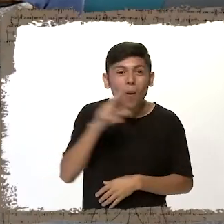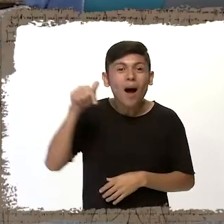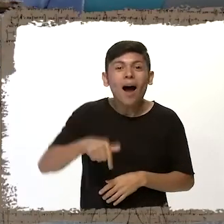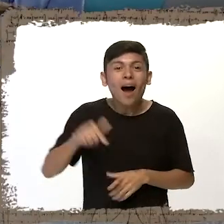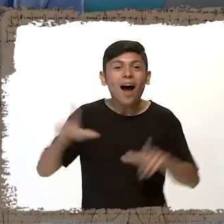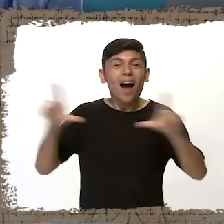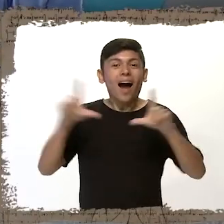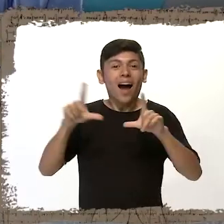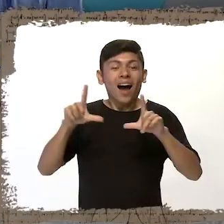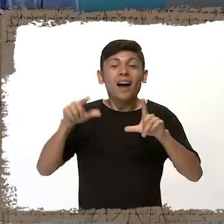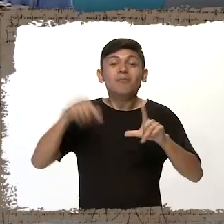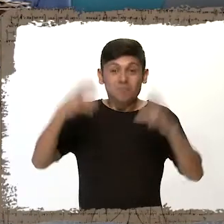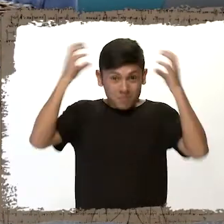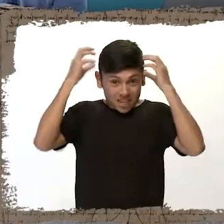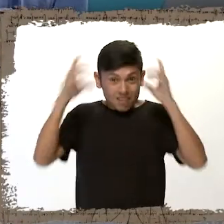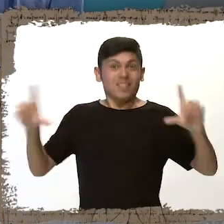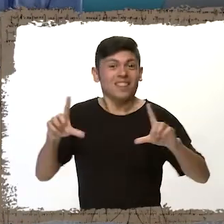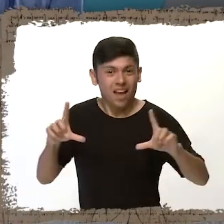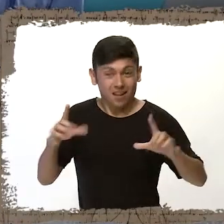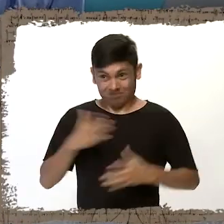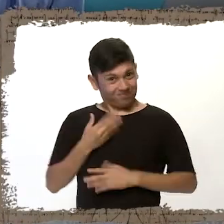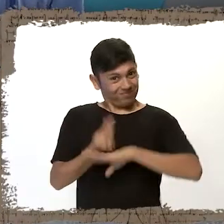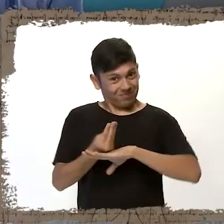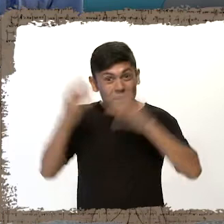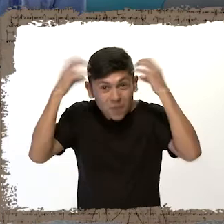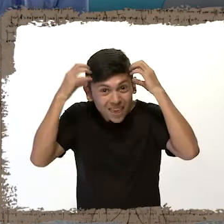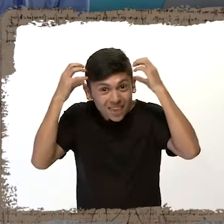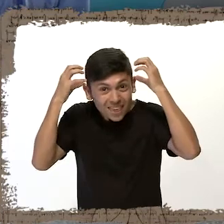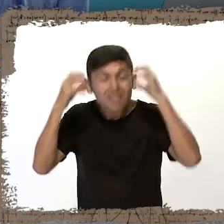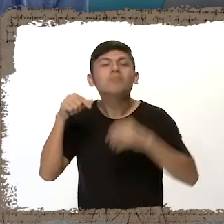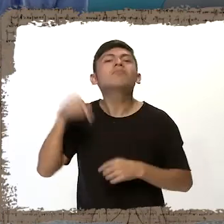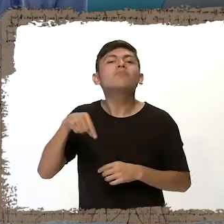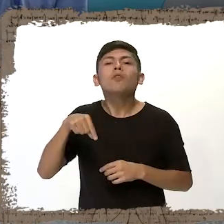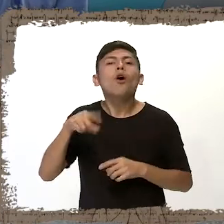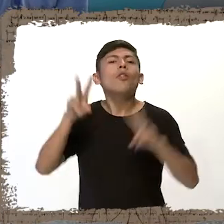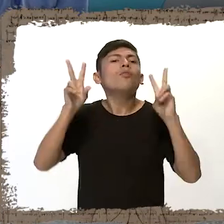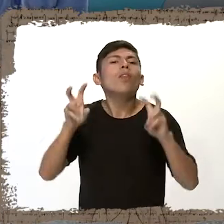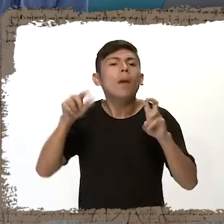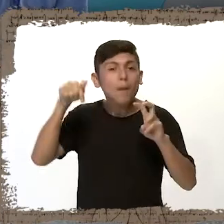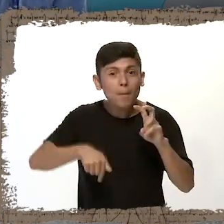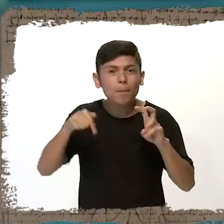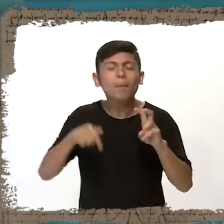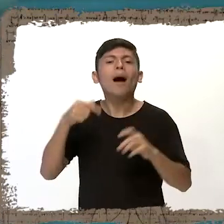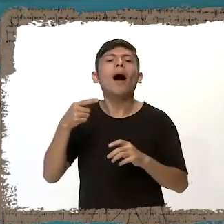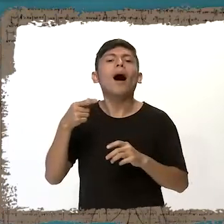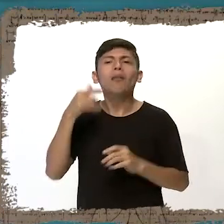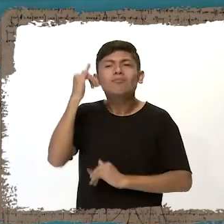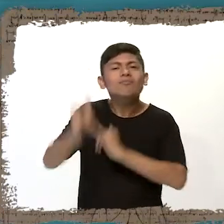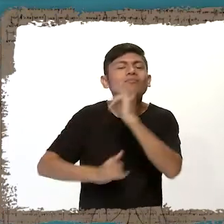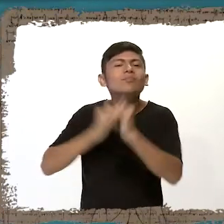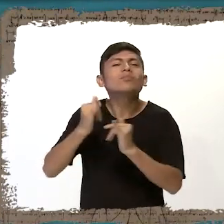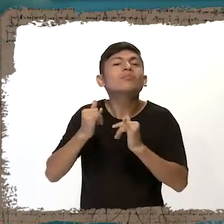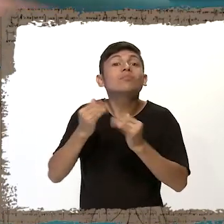Bienvenidos y bienvenidas a una nueva edición de Piki Visión. Conmigo, Piki Velázquez. En la edición de hoy vamos